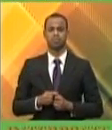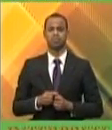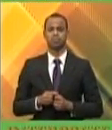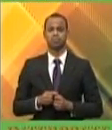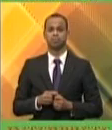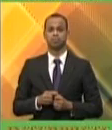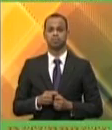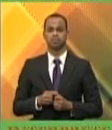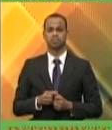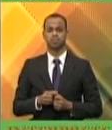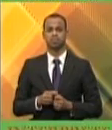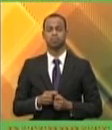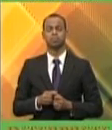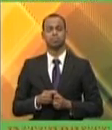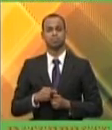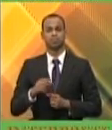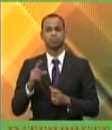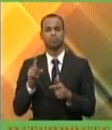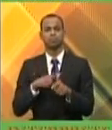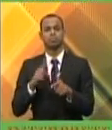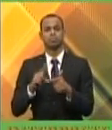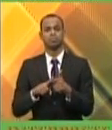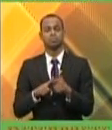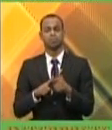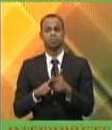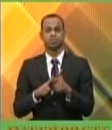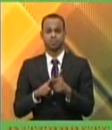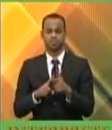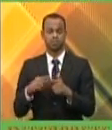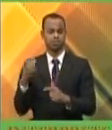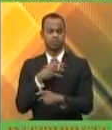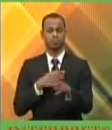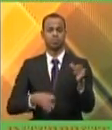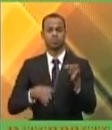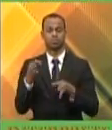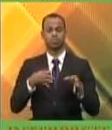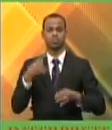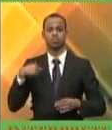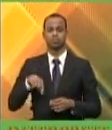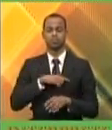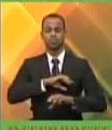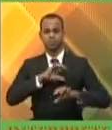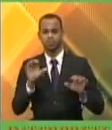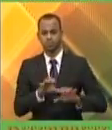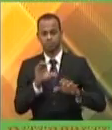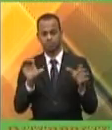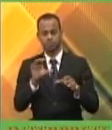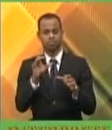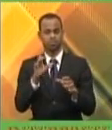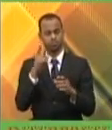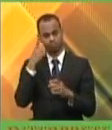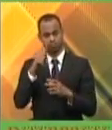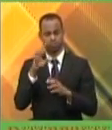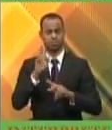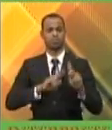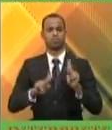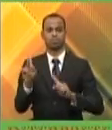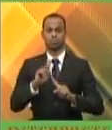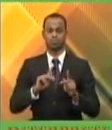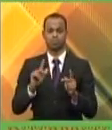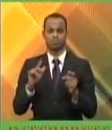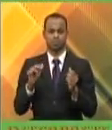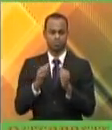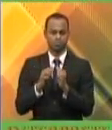una quieta entonces porque en el poder judicial habíamos venido a extiendo acciones en favor de las personas en